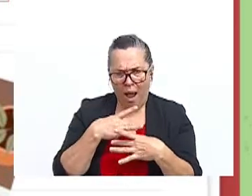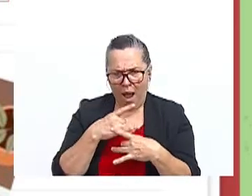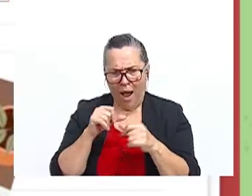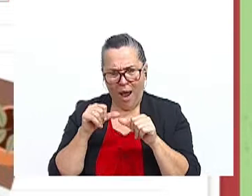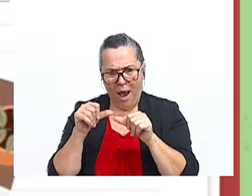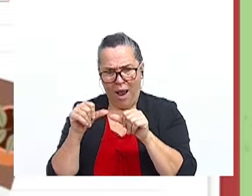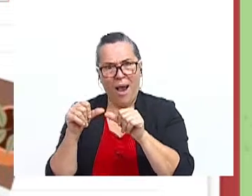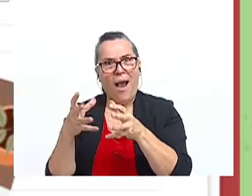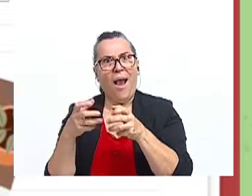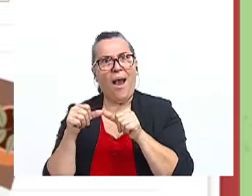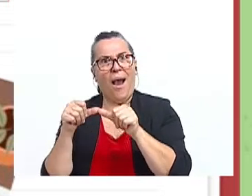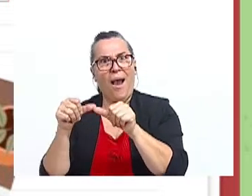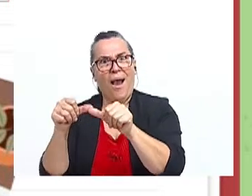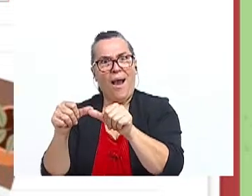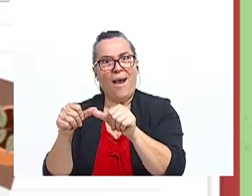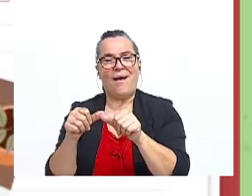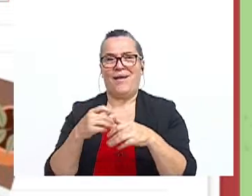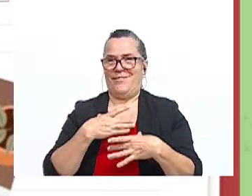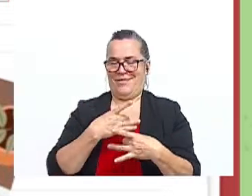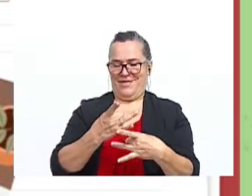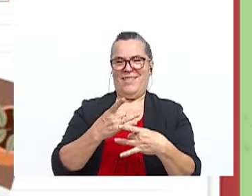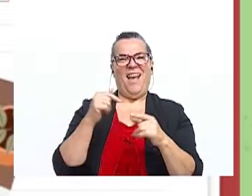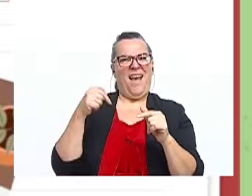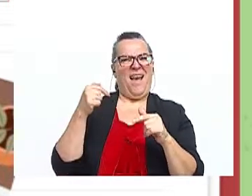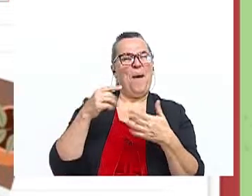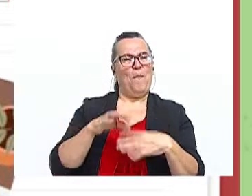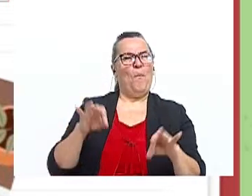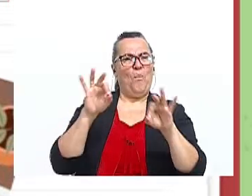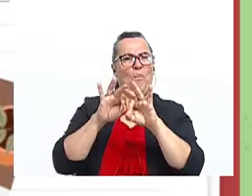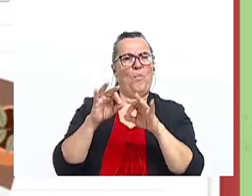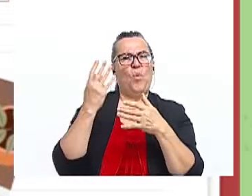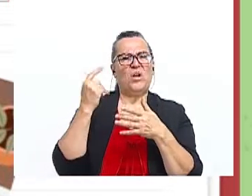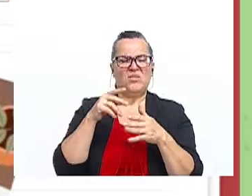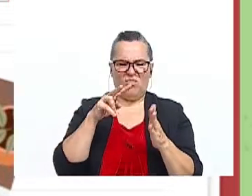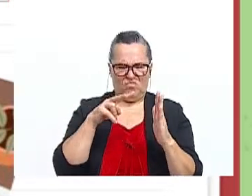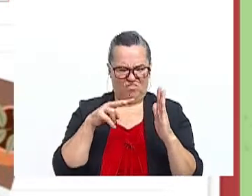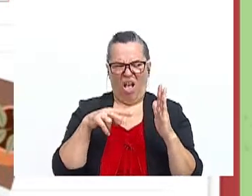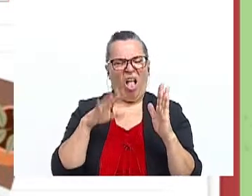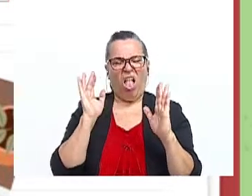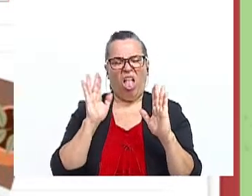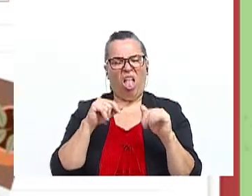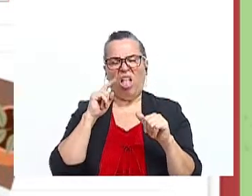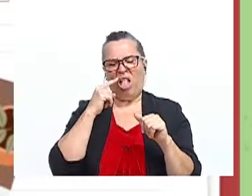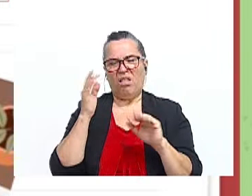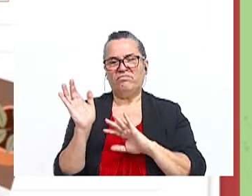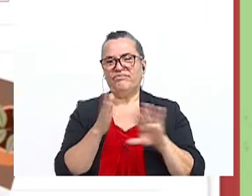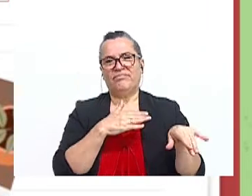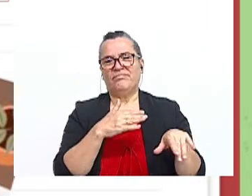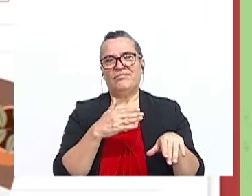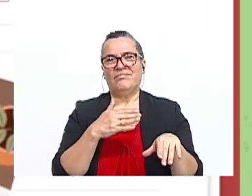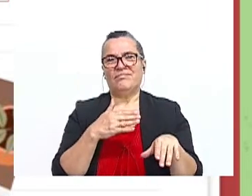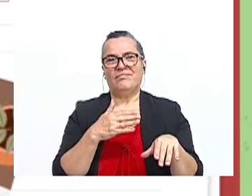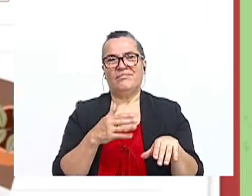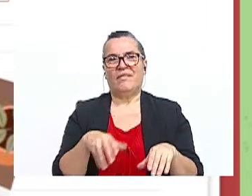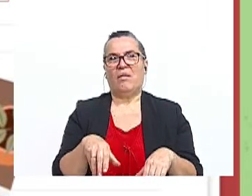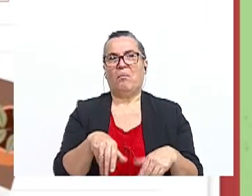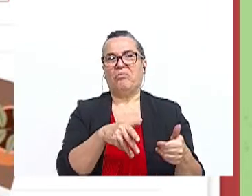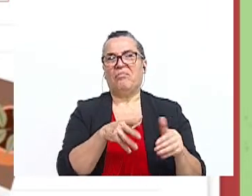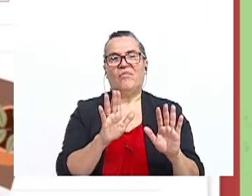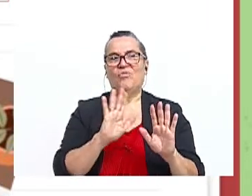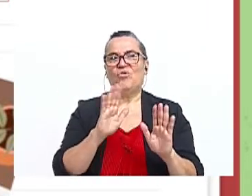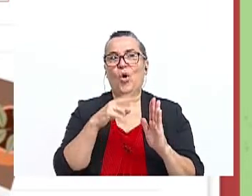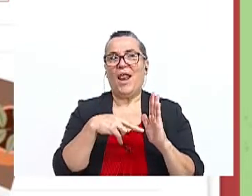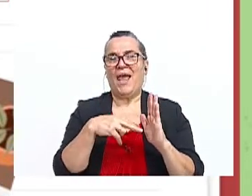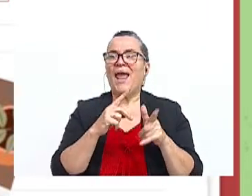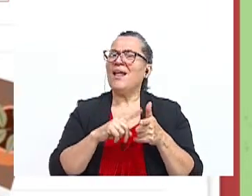leyendo, porque de otra manera va a dejar el escrito y no va a leernos. ¿Qué